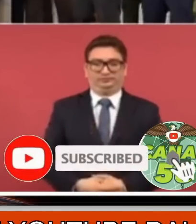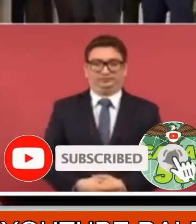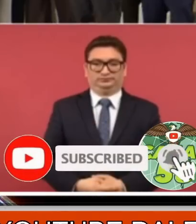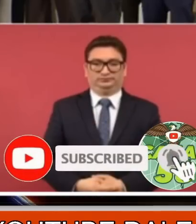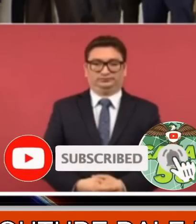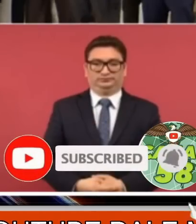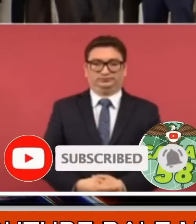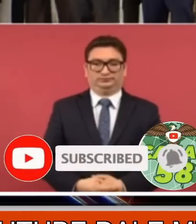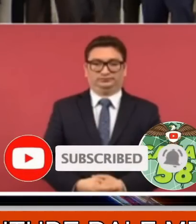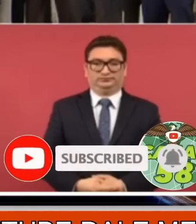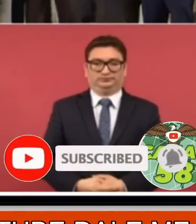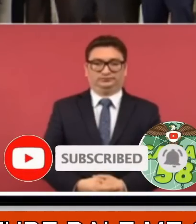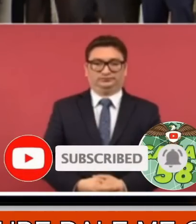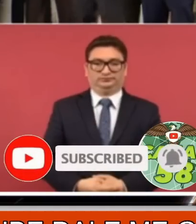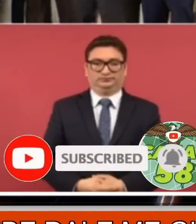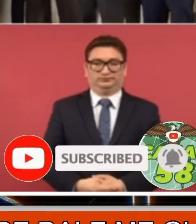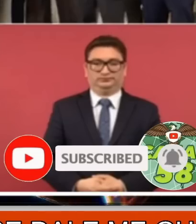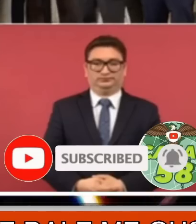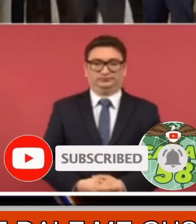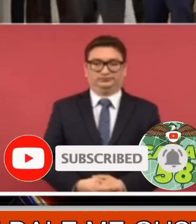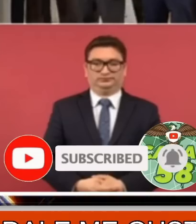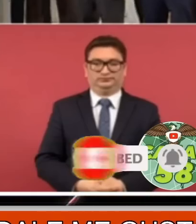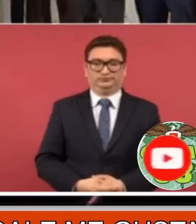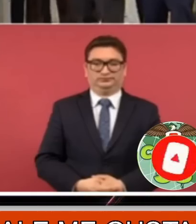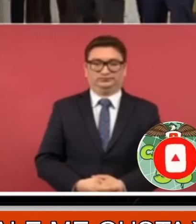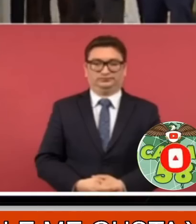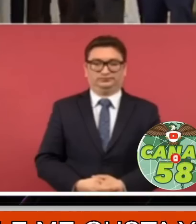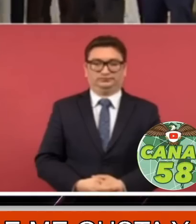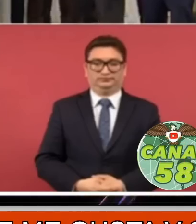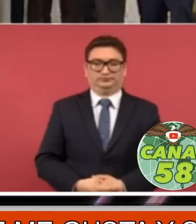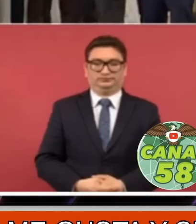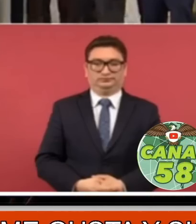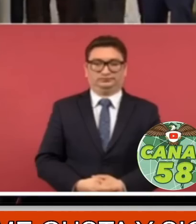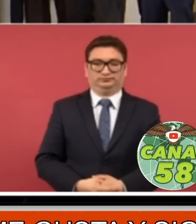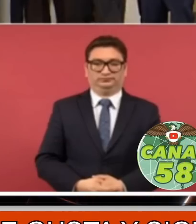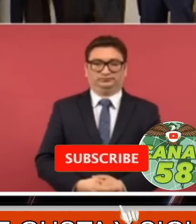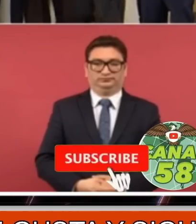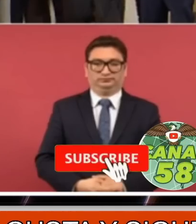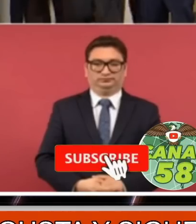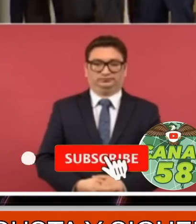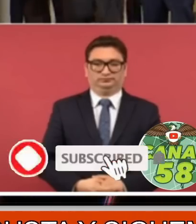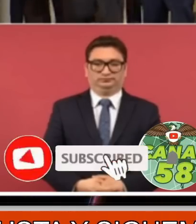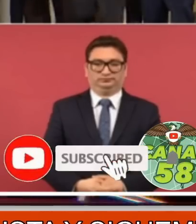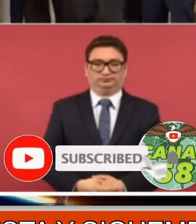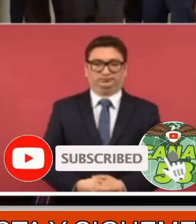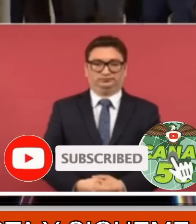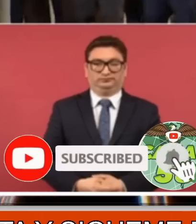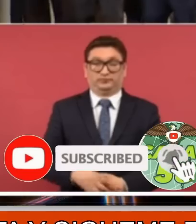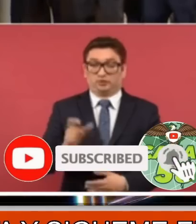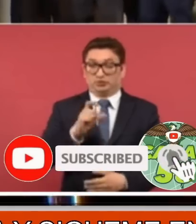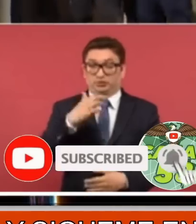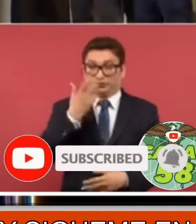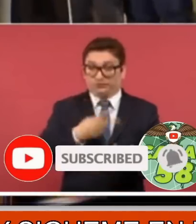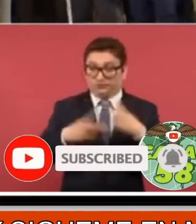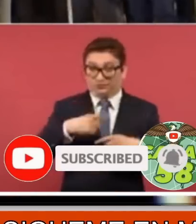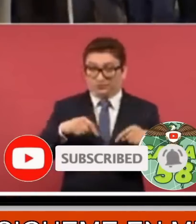Bueno, sí. quieran venir a la conferencia, están invitados.